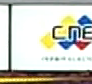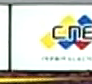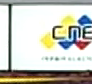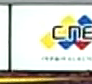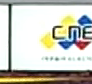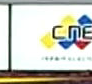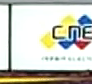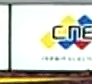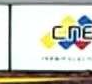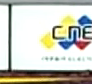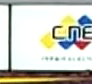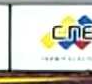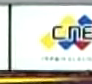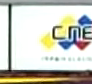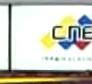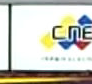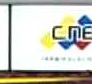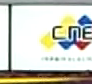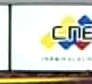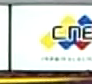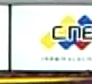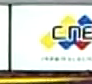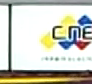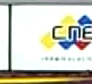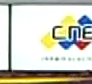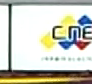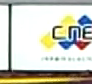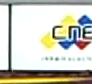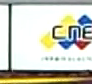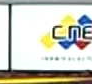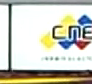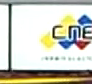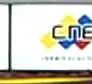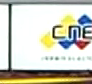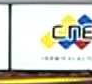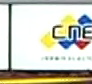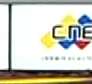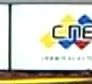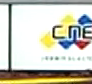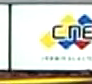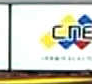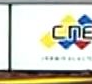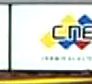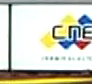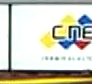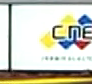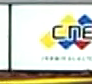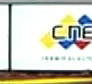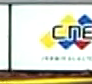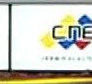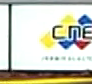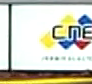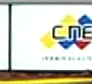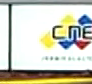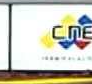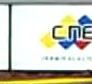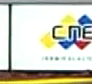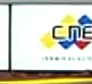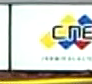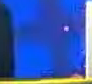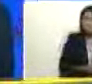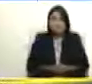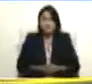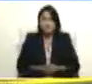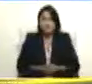Electoral, en nombre pues de los rectores y las rectoras del Consejo Nacional Electoral y de sus